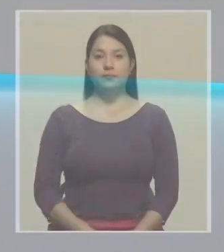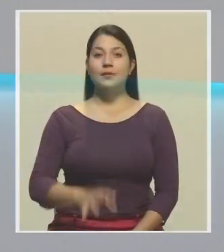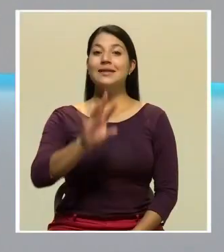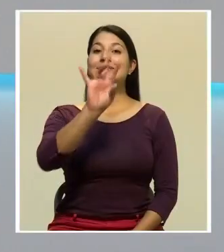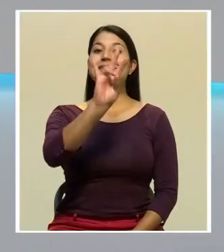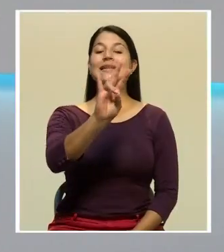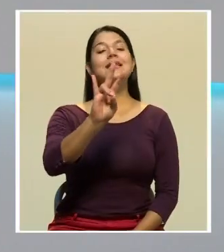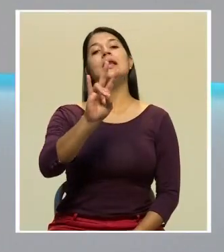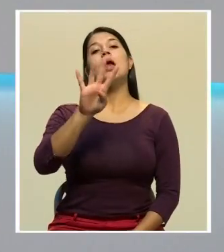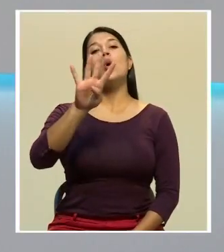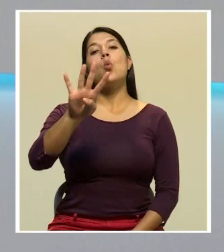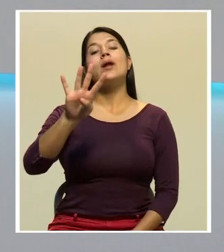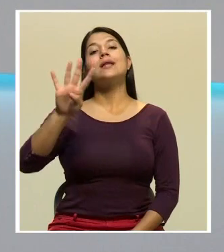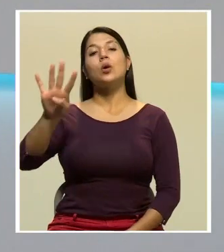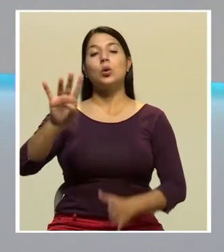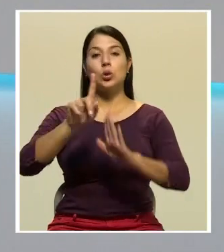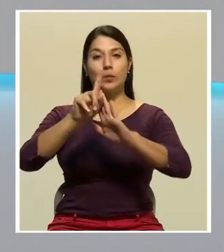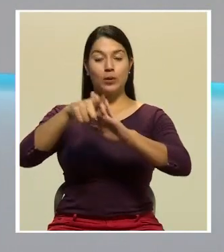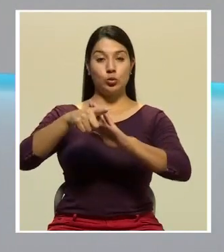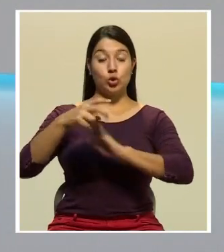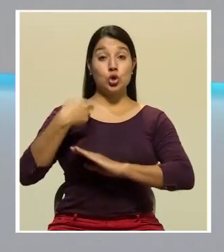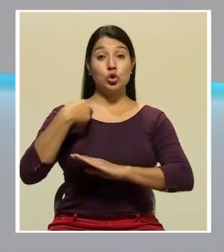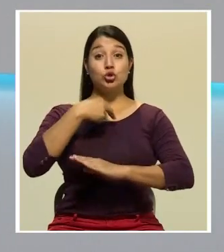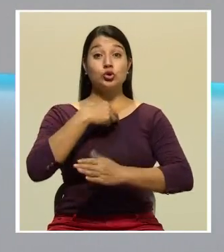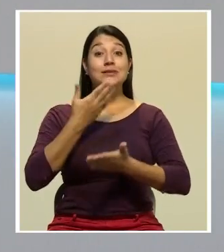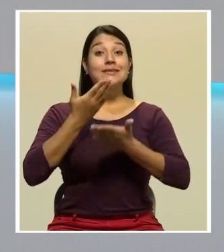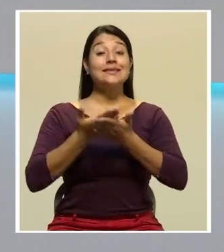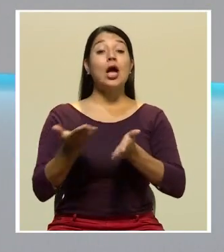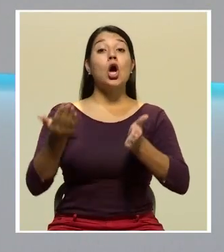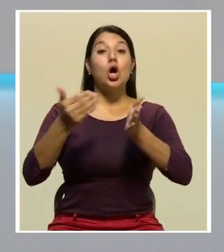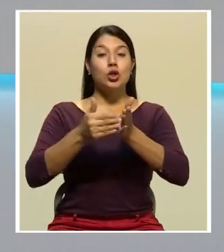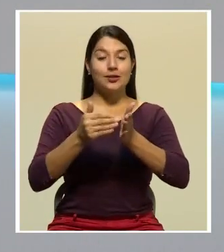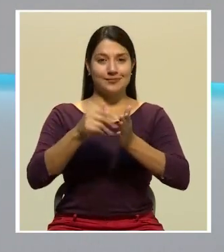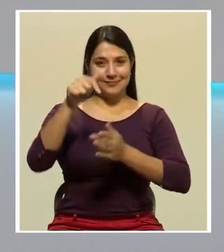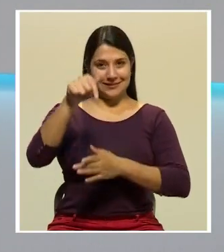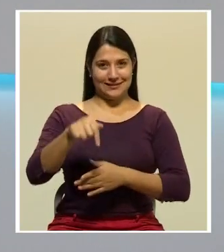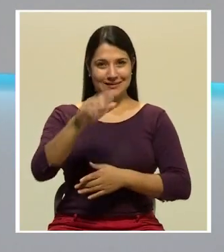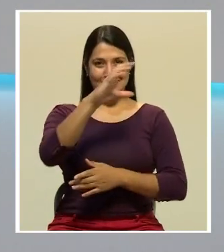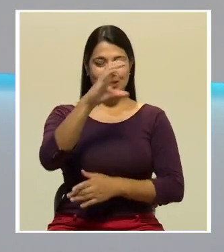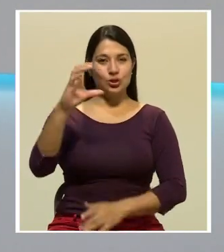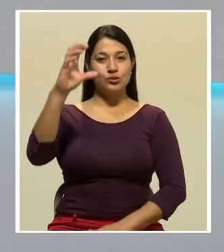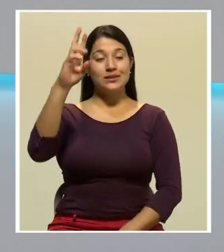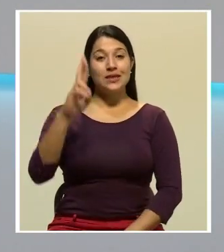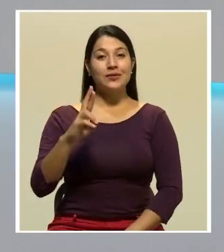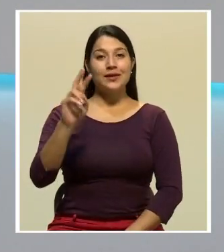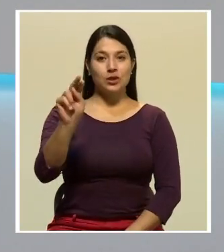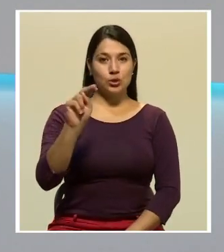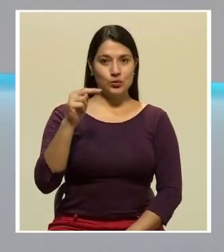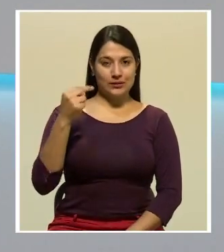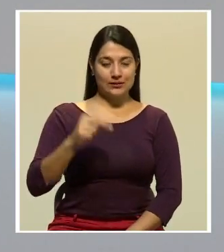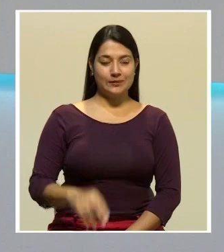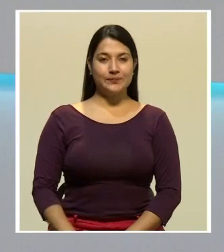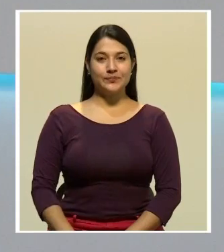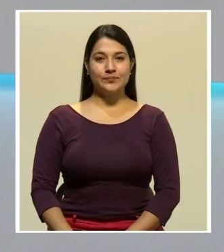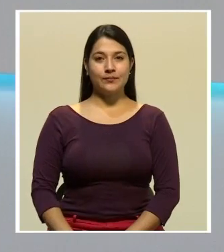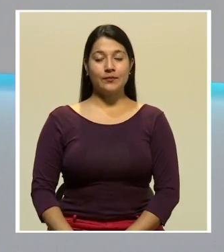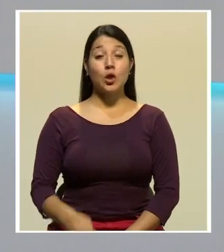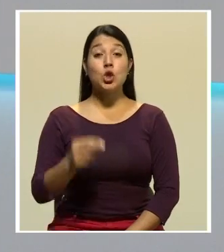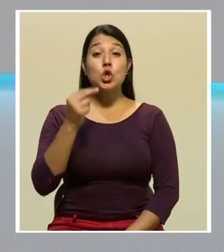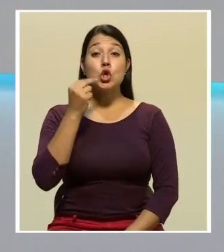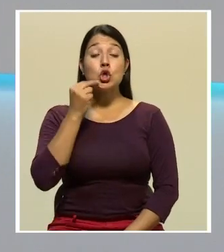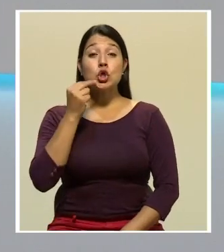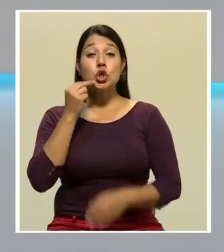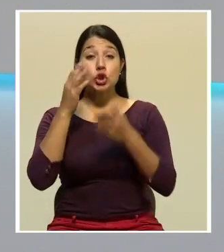7 de la noche con 44 minutos y estamos de regreso en la edición estelar de Costa Rica Noticias.